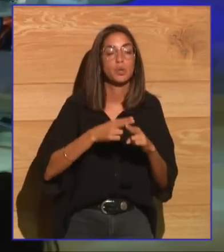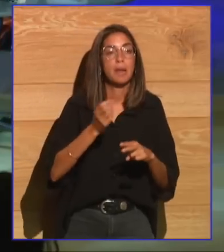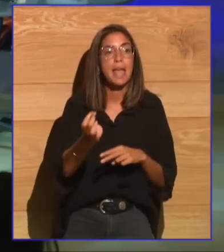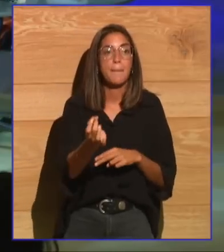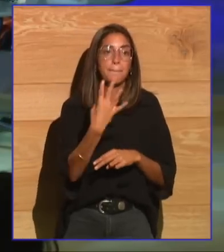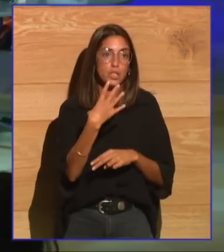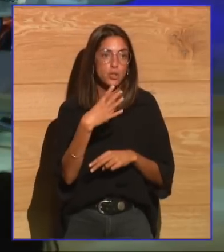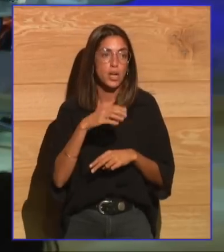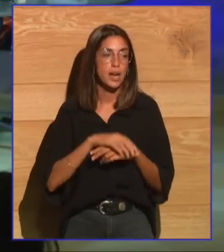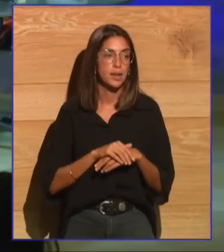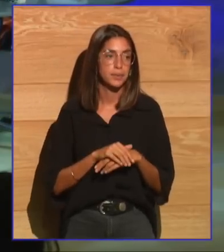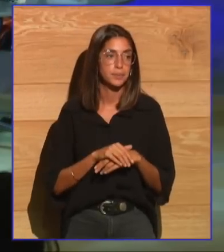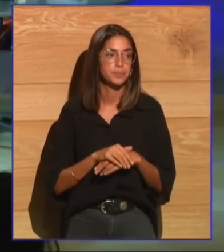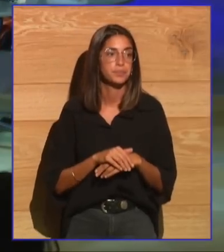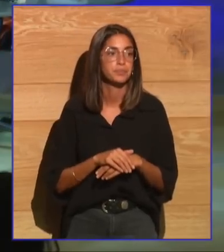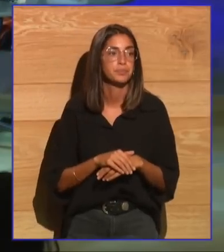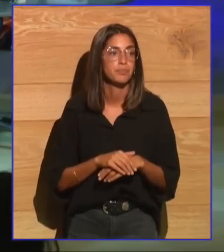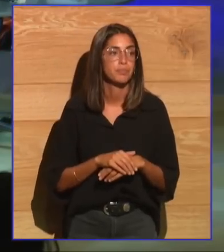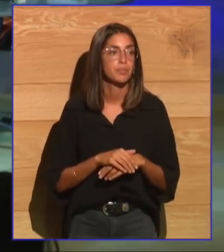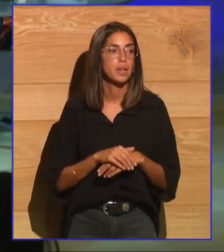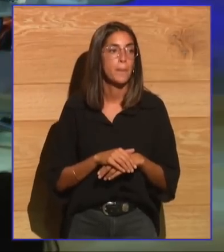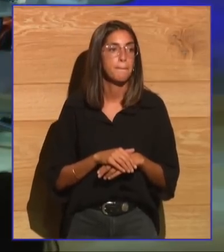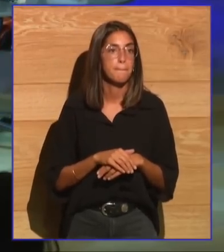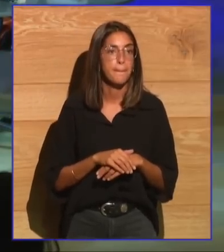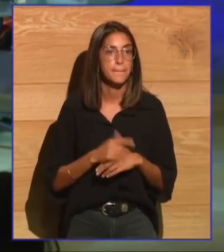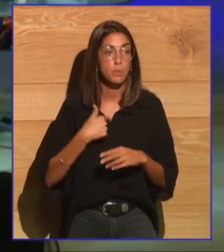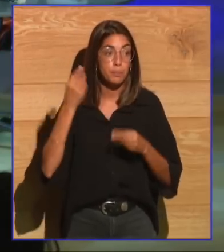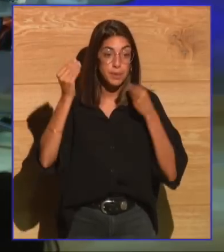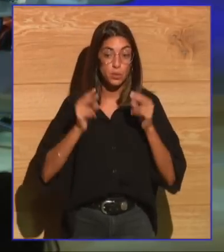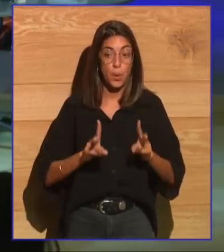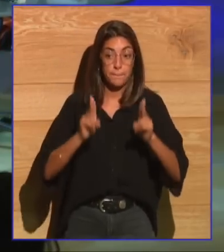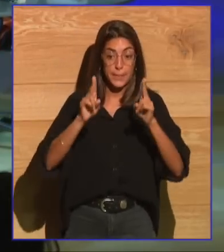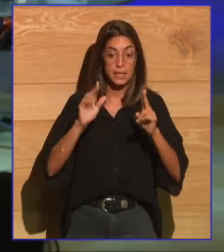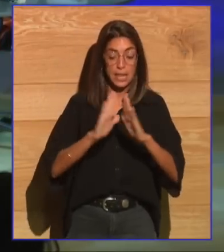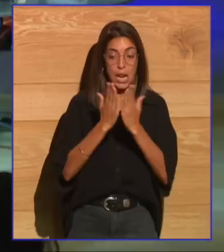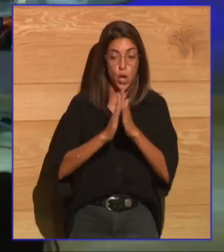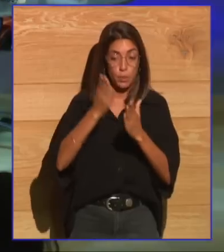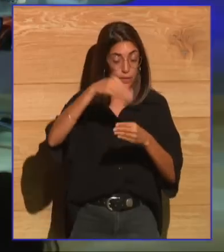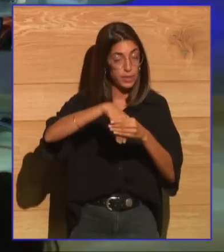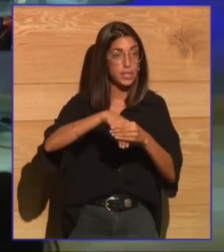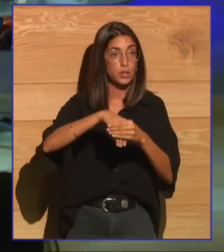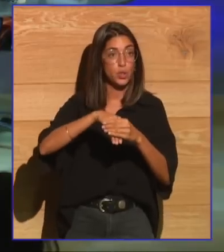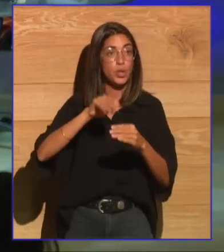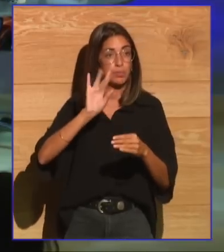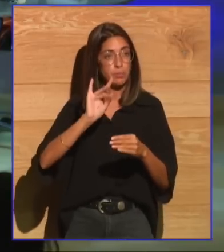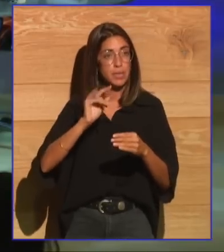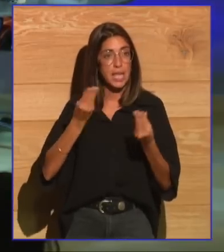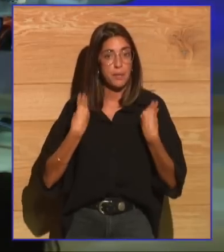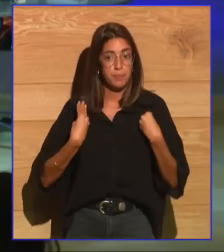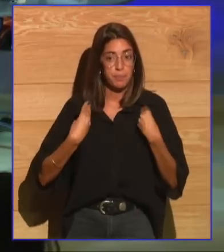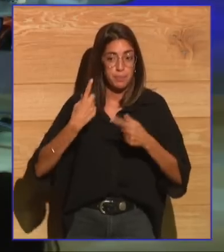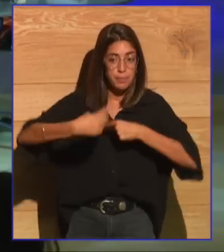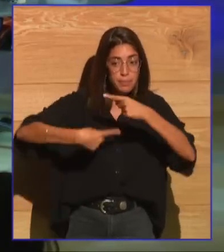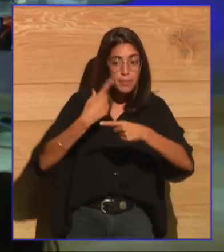yo que yo recuerde no sé si también había intercaladas acá ya hay una parte creo recordar de la novela hay una parte que sí que es el del diario de zilli